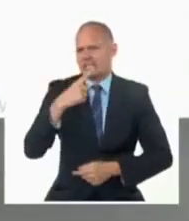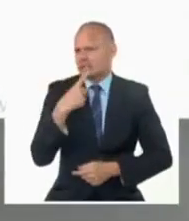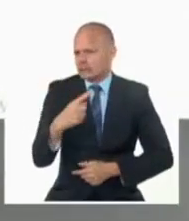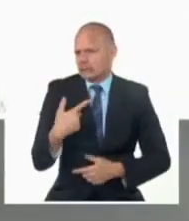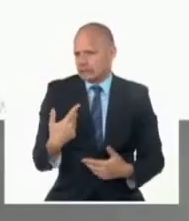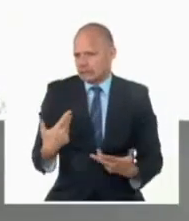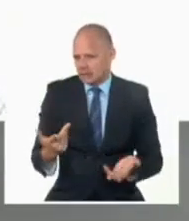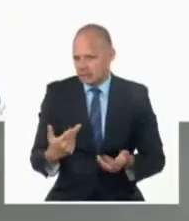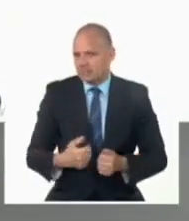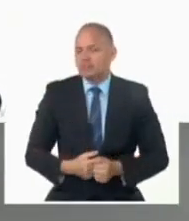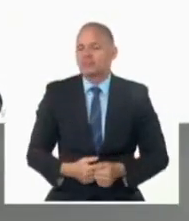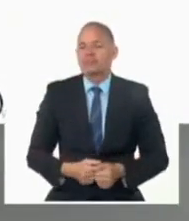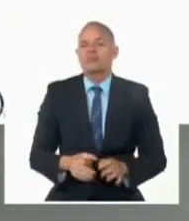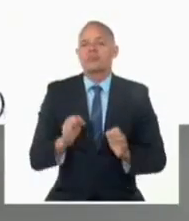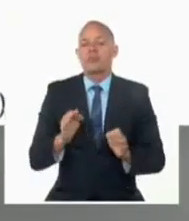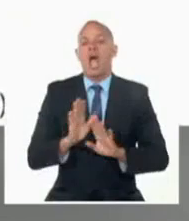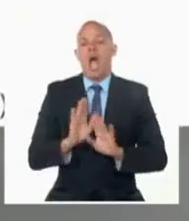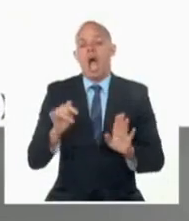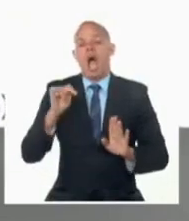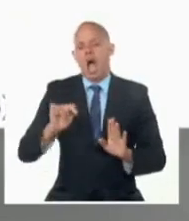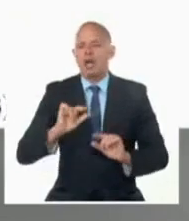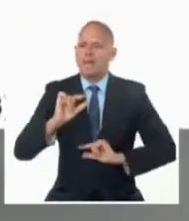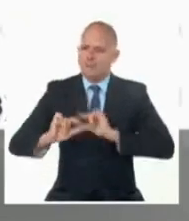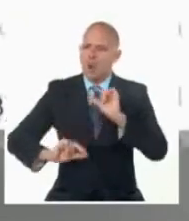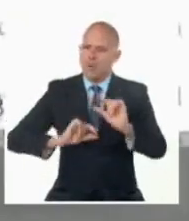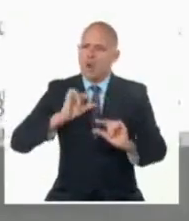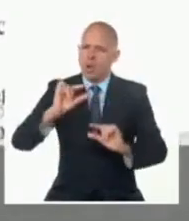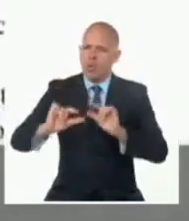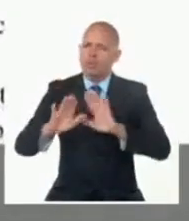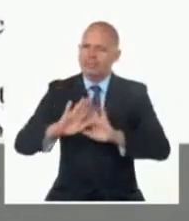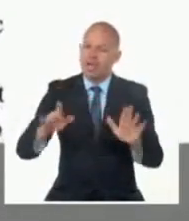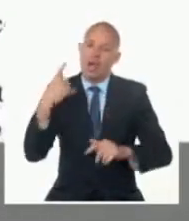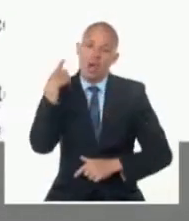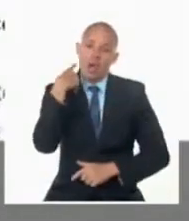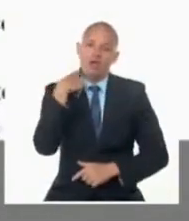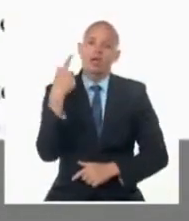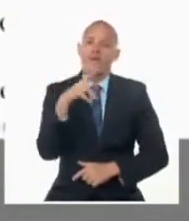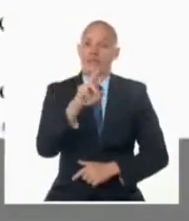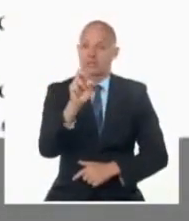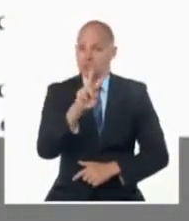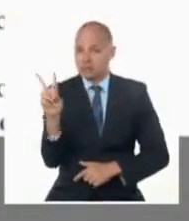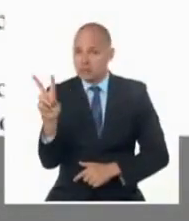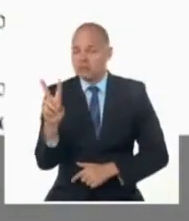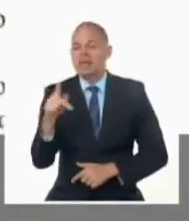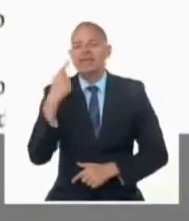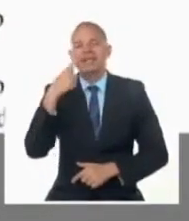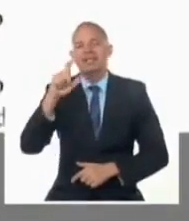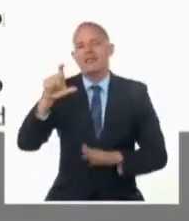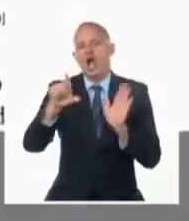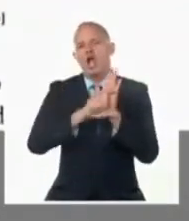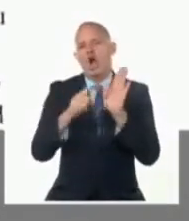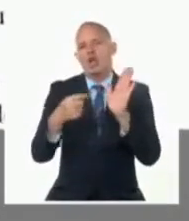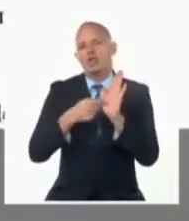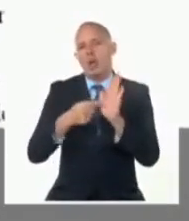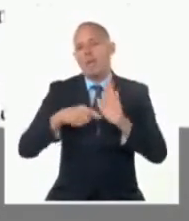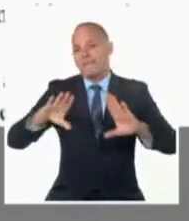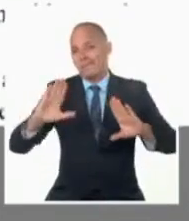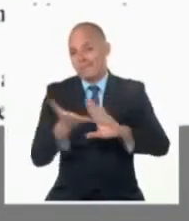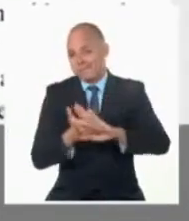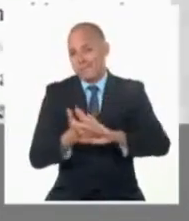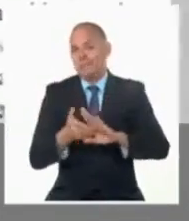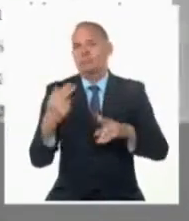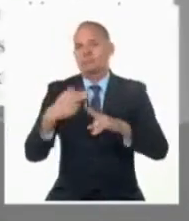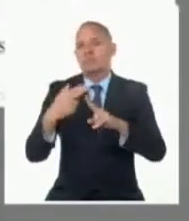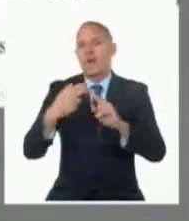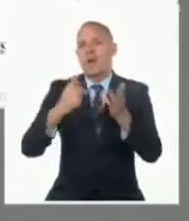A tono con los cambios en la sociedad cubana, se actualizó en 2022 el Código Penal en el país. En él se incorporan